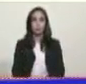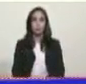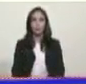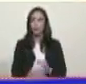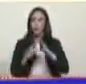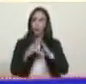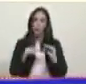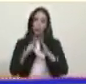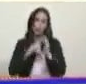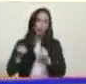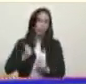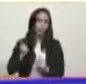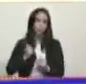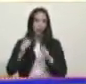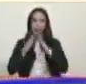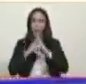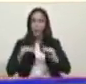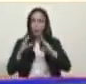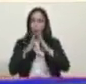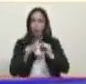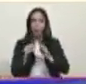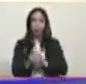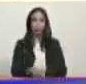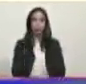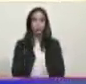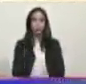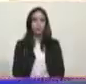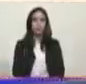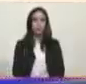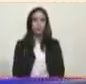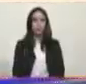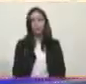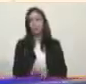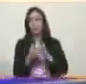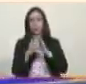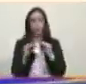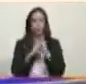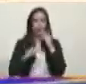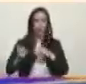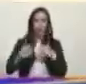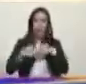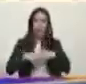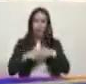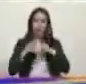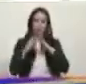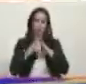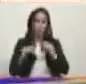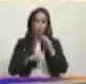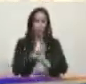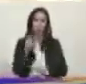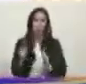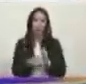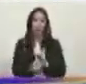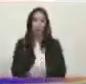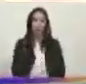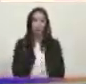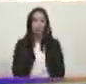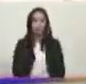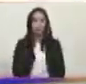todo lo que es el desarrollo que hemos ido dando a la planta como tal. Ya tenemos todo lo que es la fase